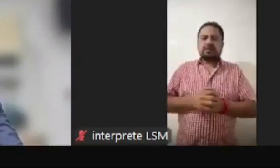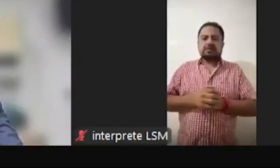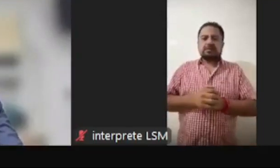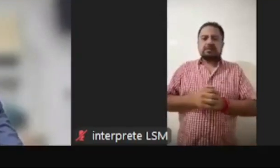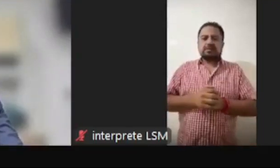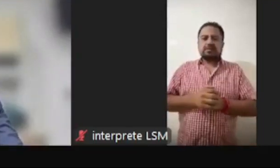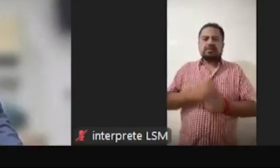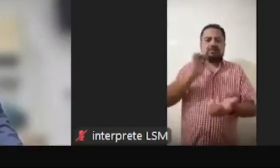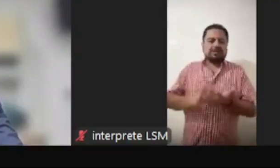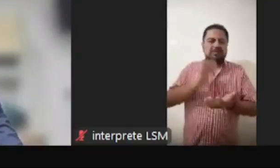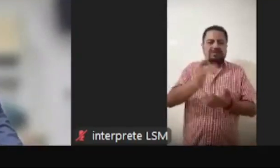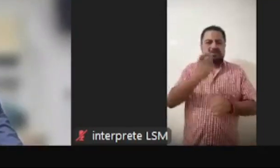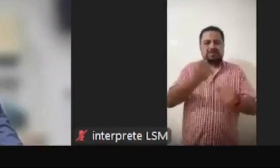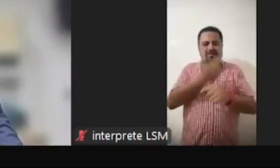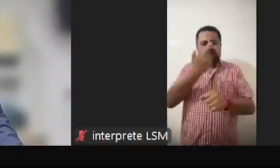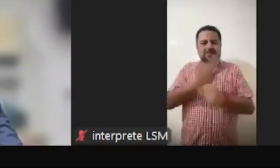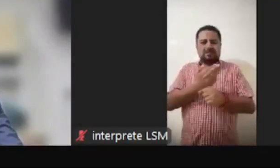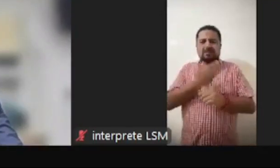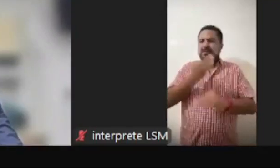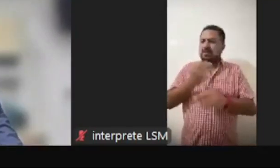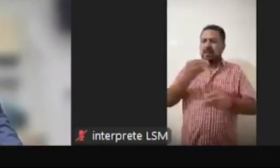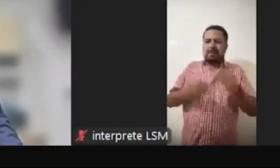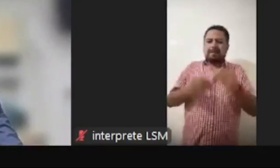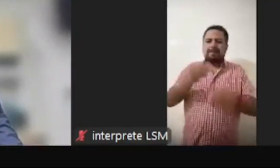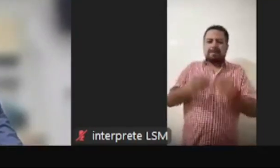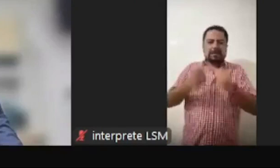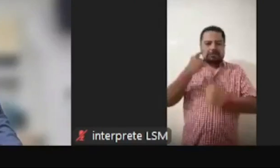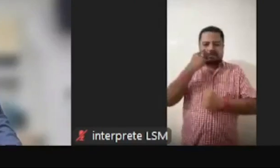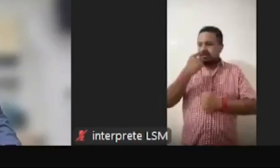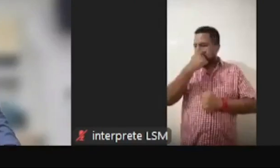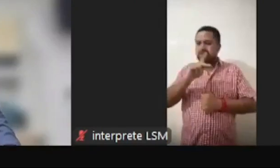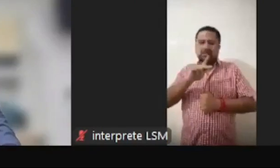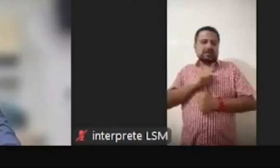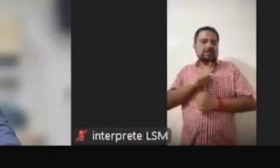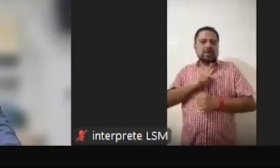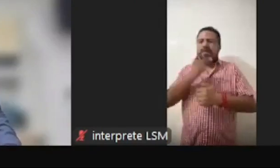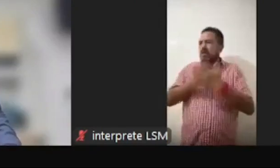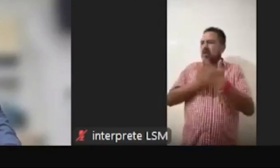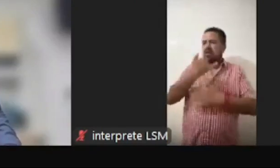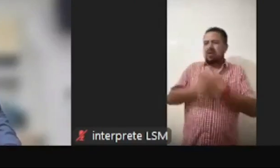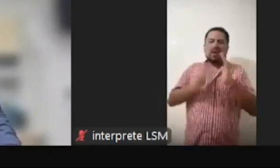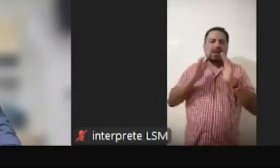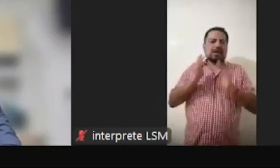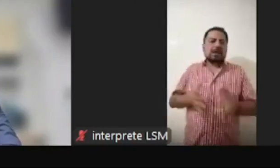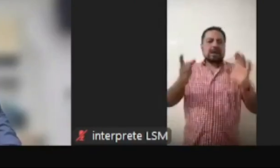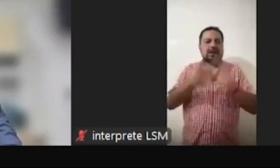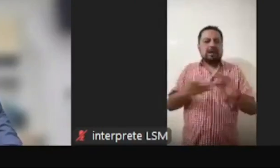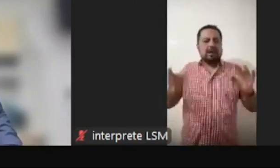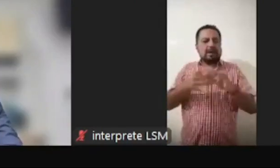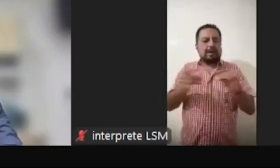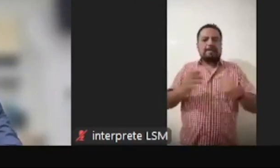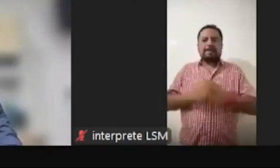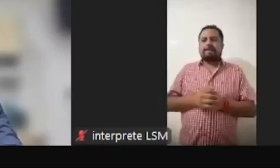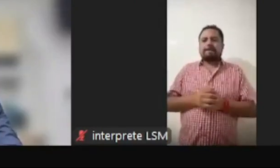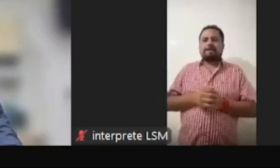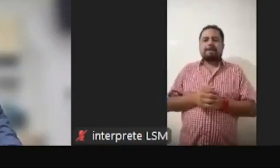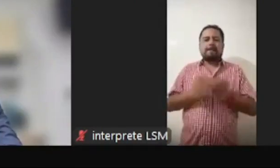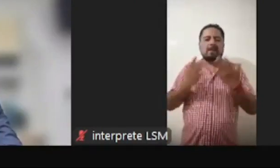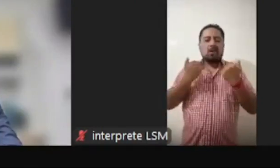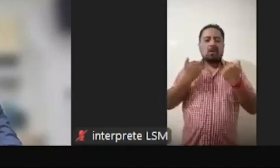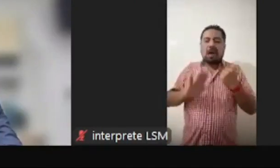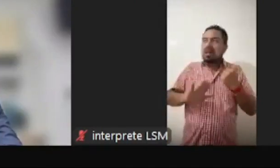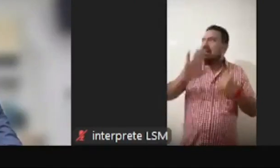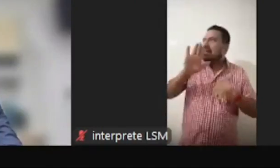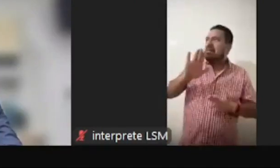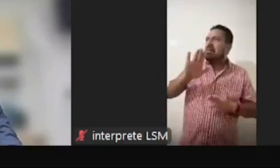Gracias, secretario. Magistradas, magistrado, está a nuestra consideración el proyecto del que se ha dado cuenta. No habiendo comentarios